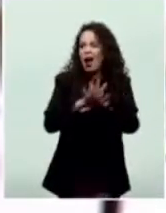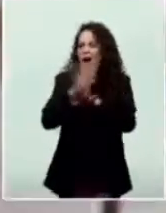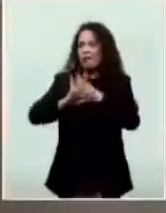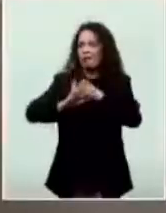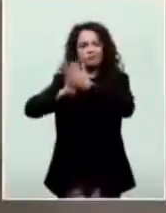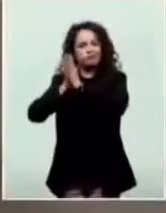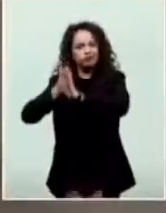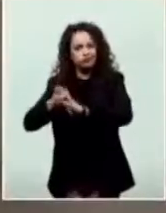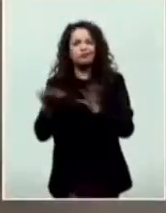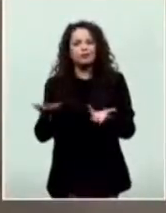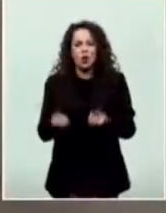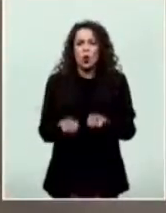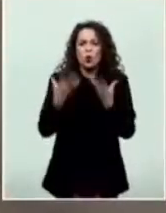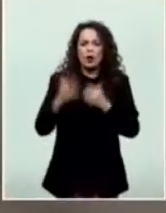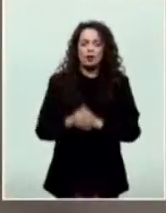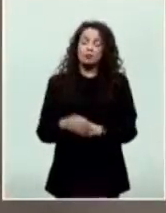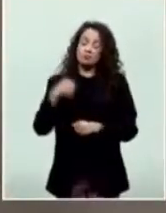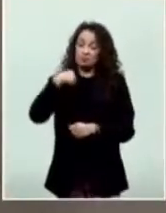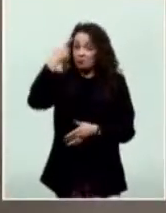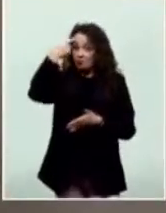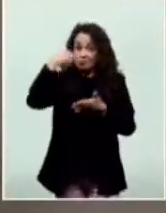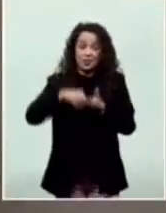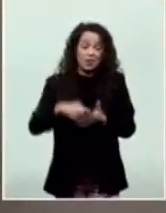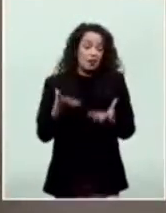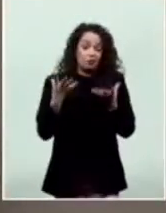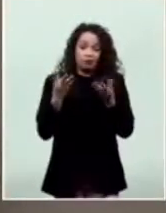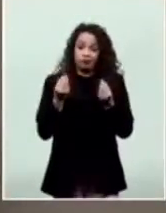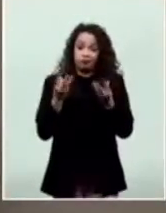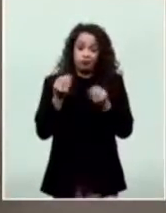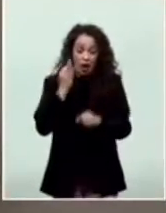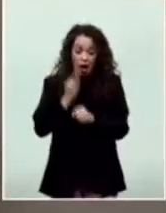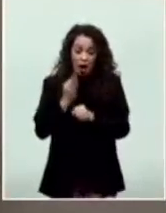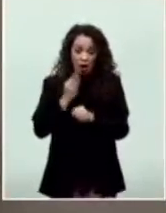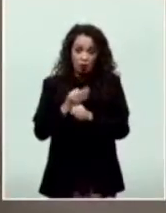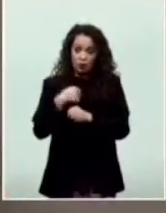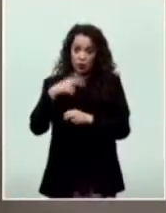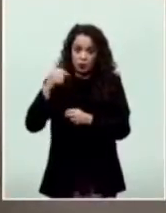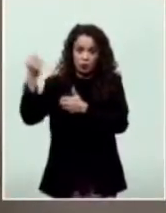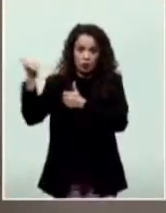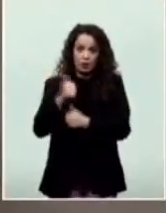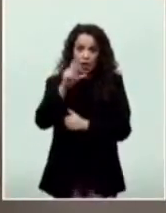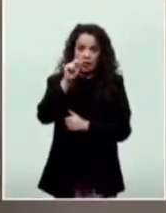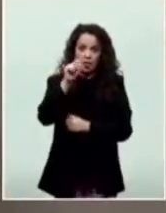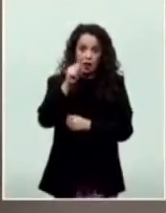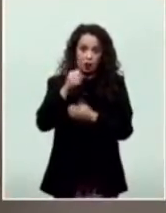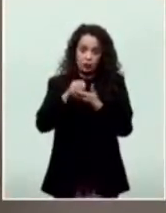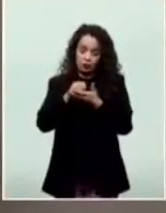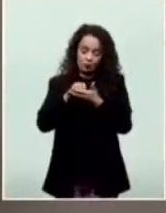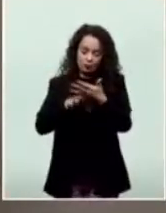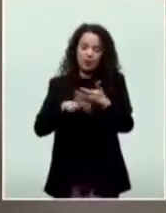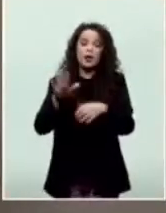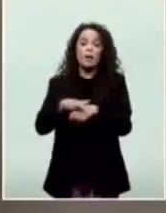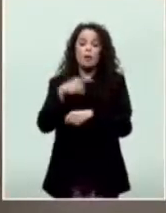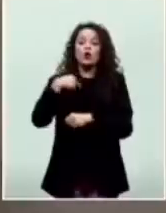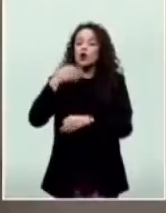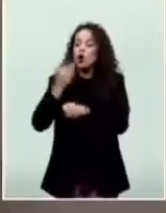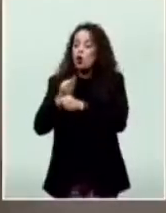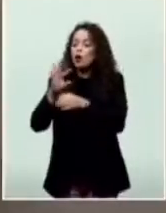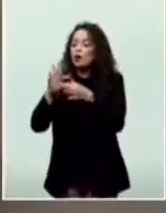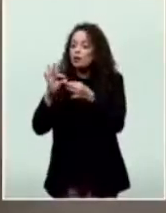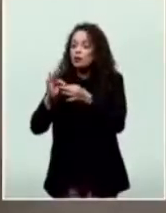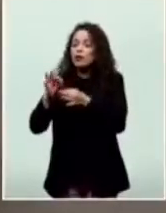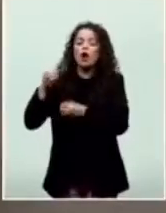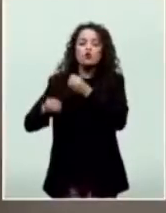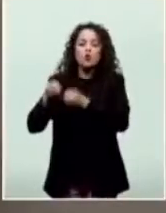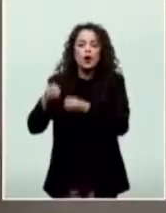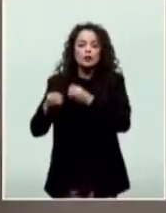Deben ser muchísimas, yo obviamente no tengo los datos porque Estamos hablando de juicios federales, juicios locales, en fin,